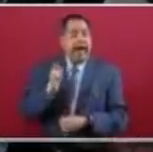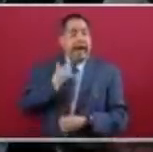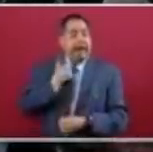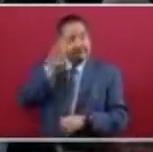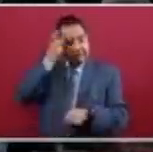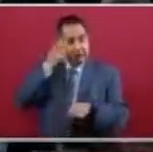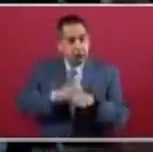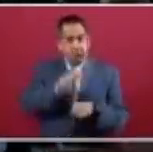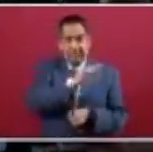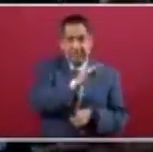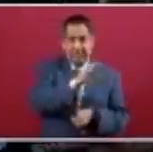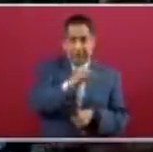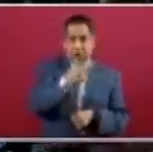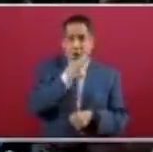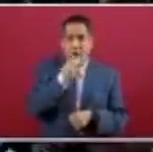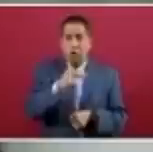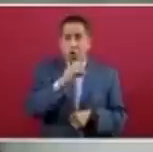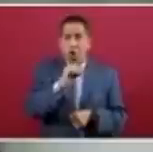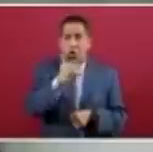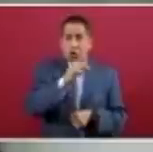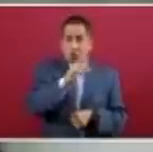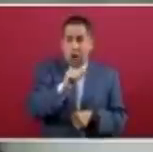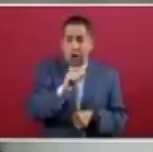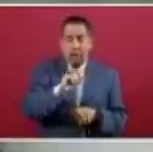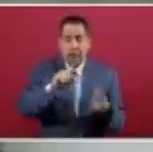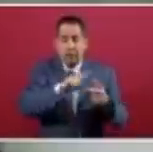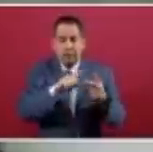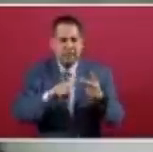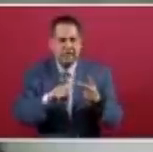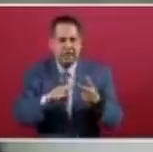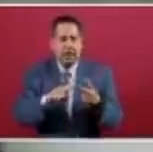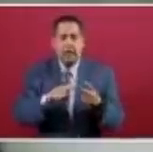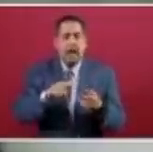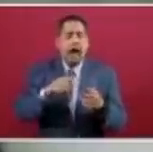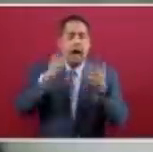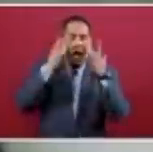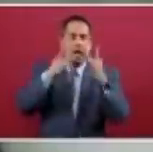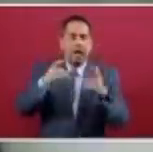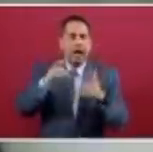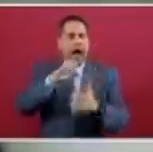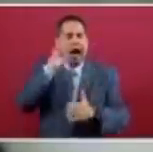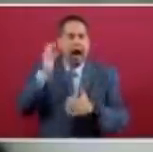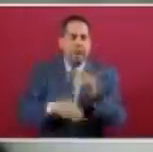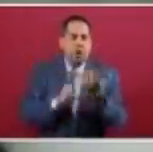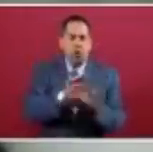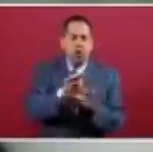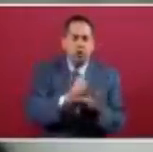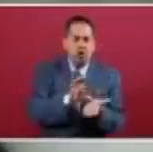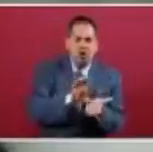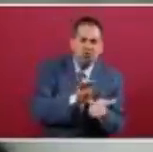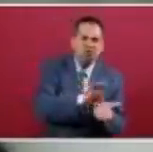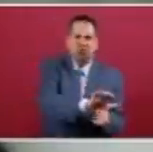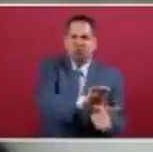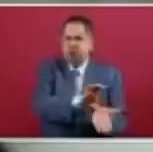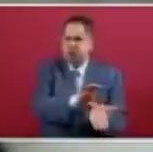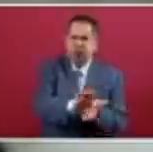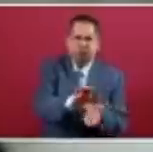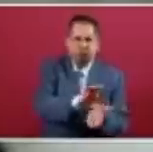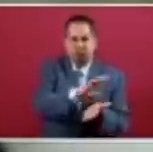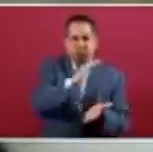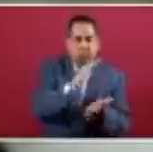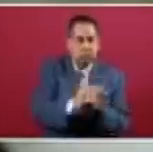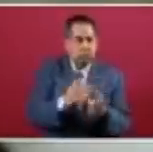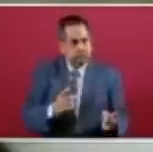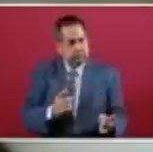Enrique Ochoa, salieron con finiquitos millonarios. En este sentido, preguntarle si la función pública evaluará el desempeño